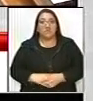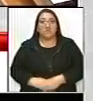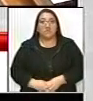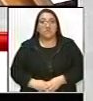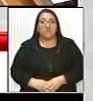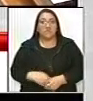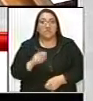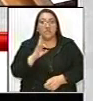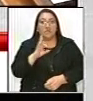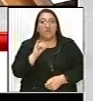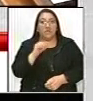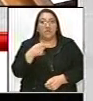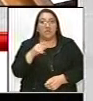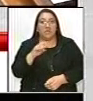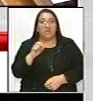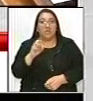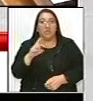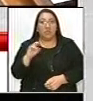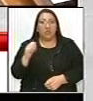Figueroa Minaya.